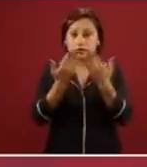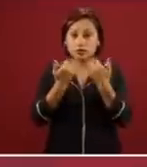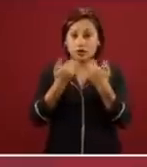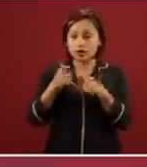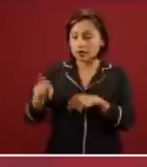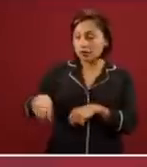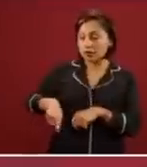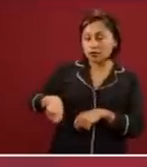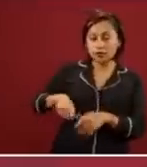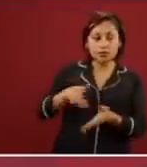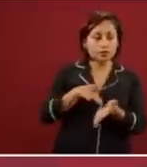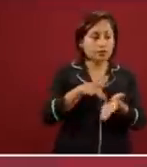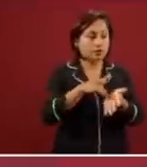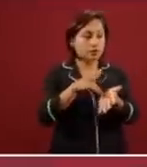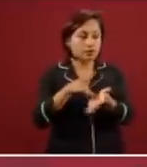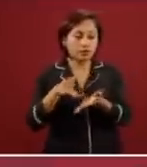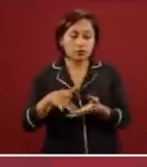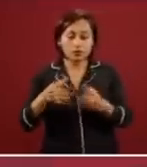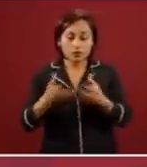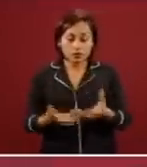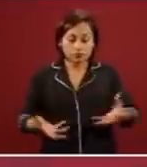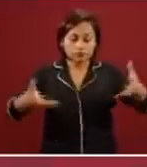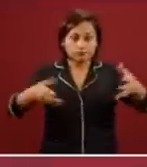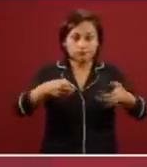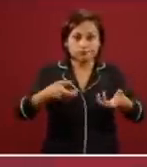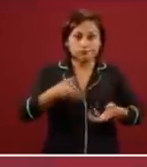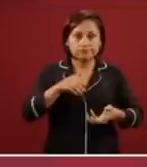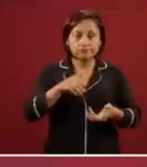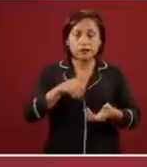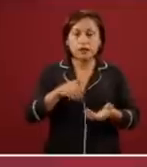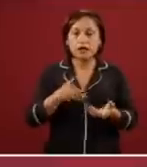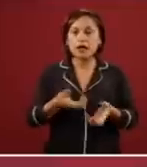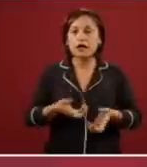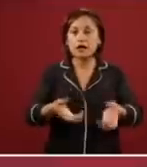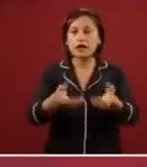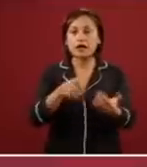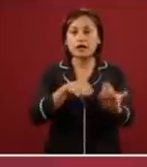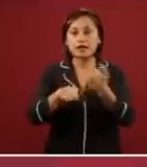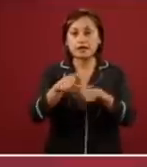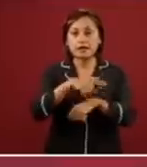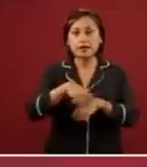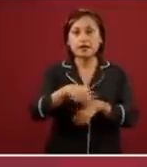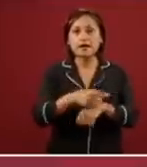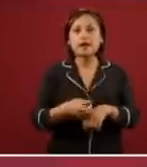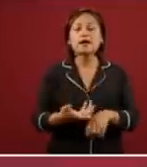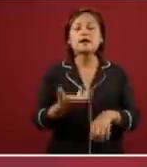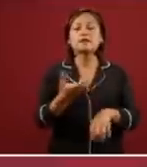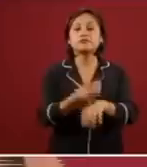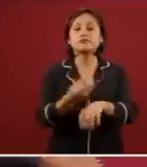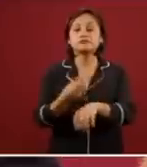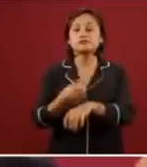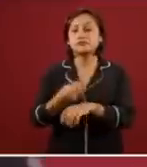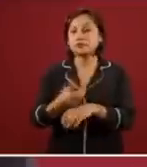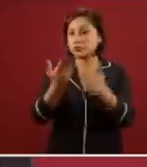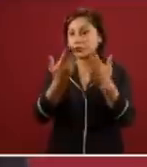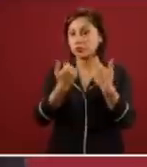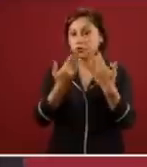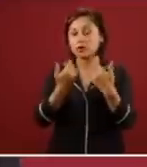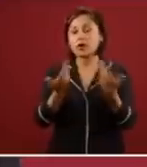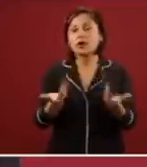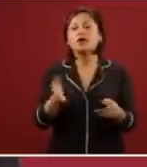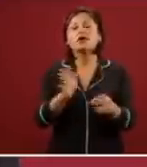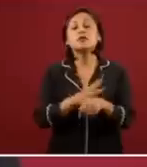los baches. Entonces, se les va a ayudar en la medida de lo posible para que